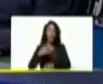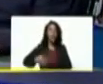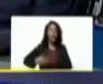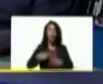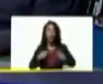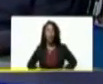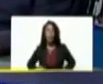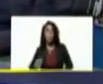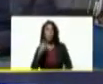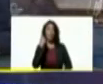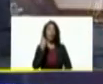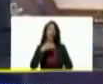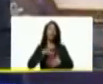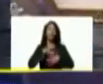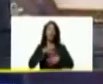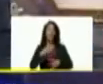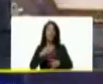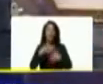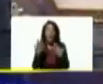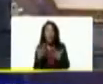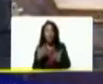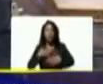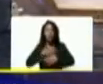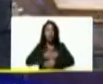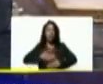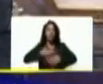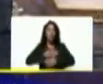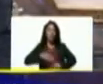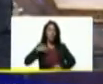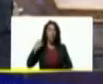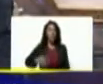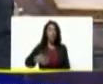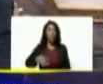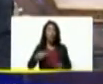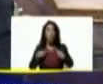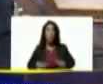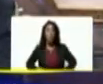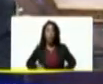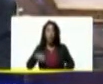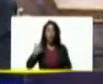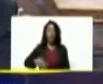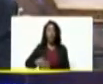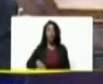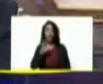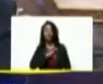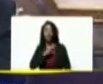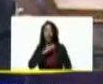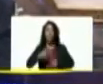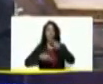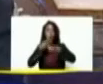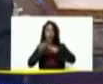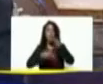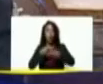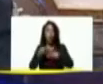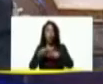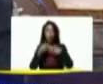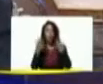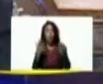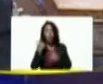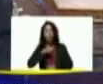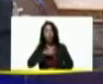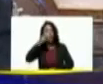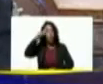es el cauce que inapelablemente están estableciendo los actores que yo acabo de